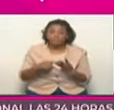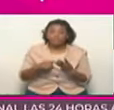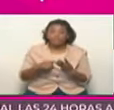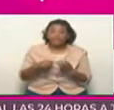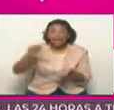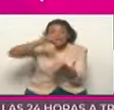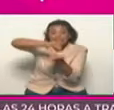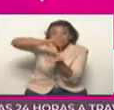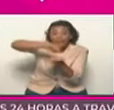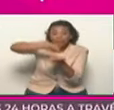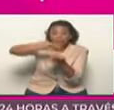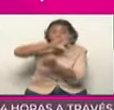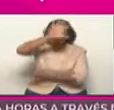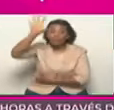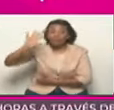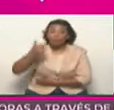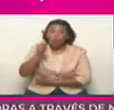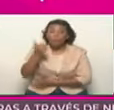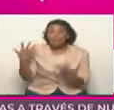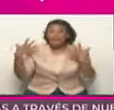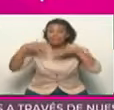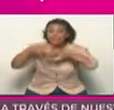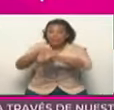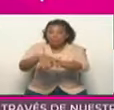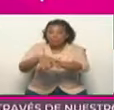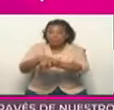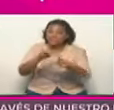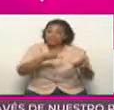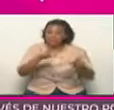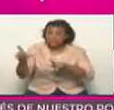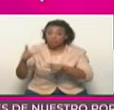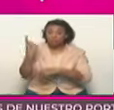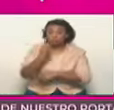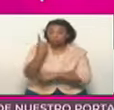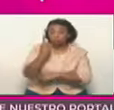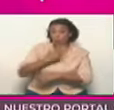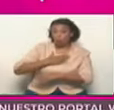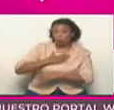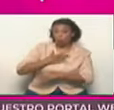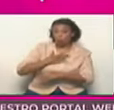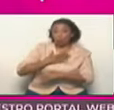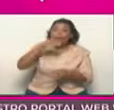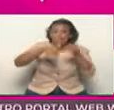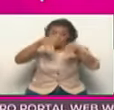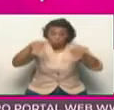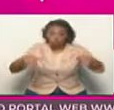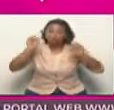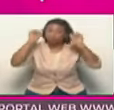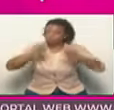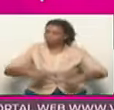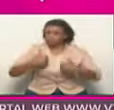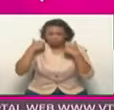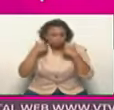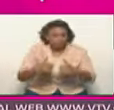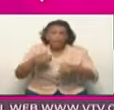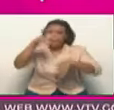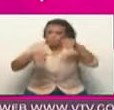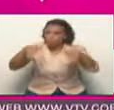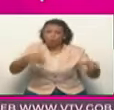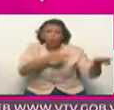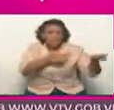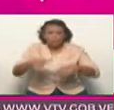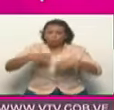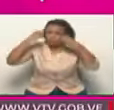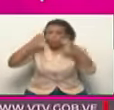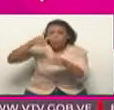e Irán. De los 10 miembros, nosotros teníamos el voto garantizado, seguro